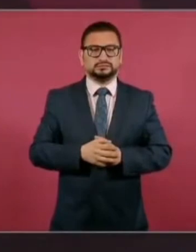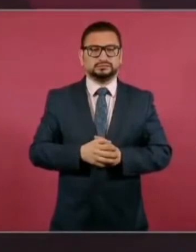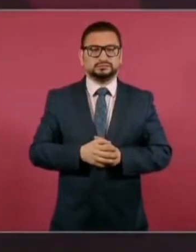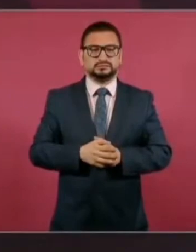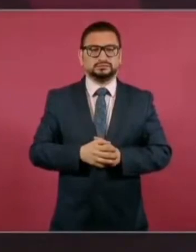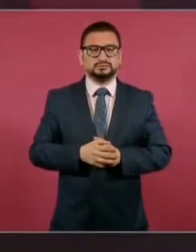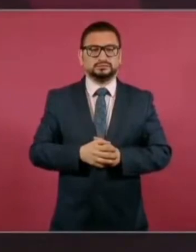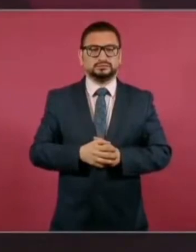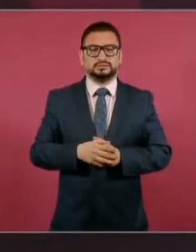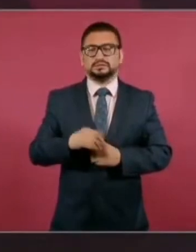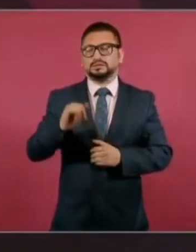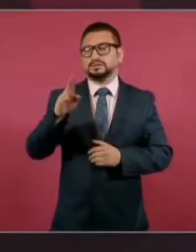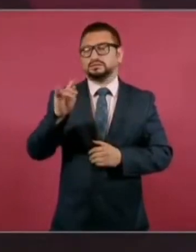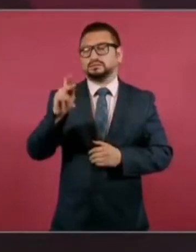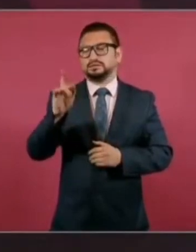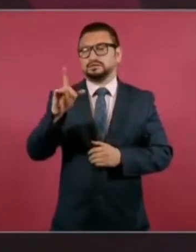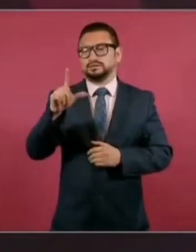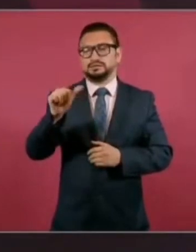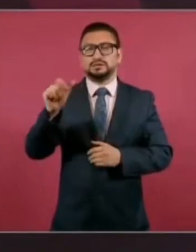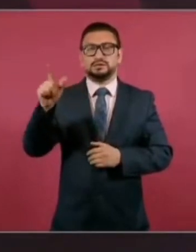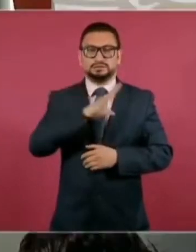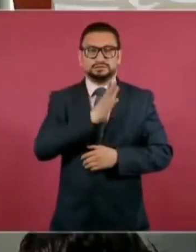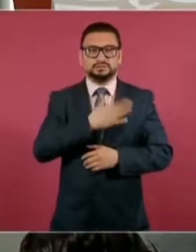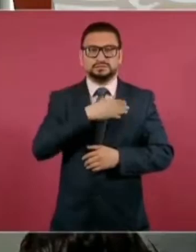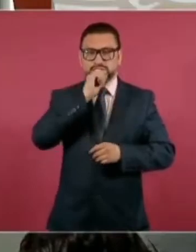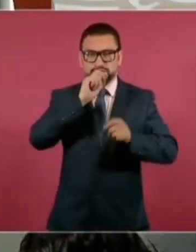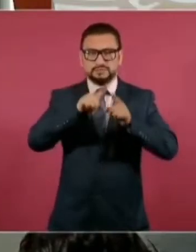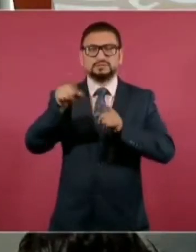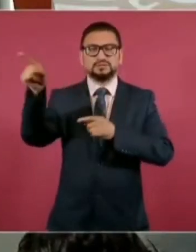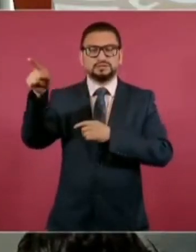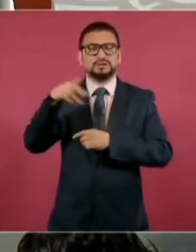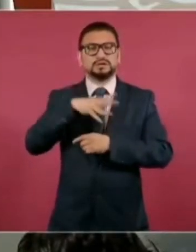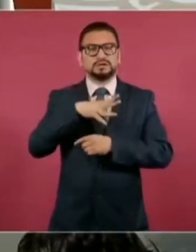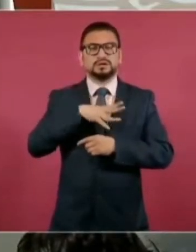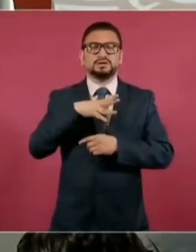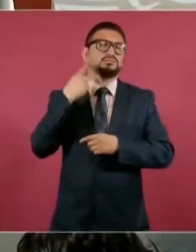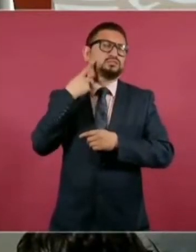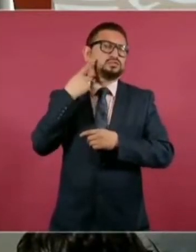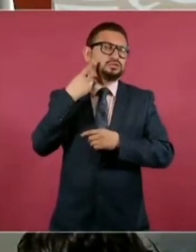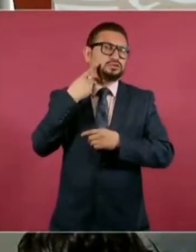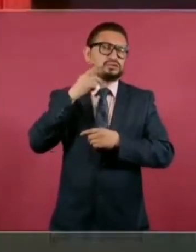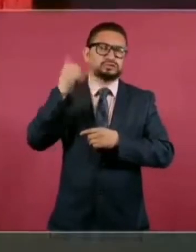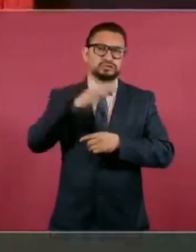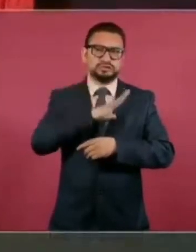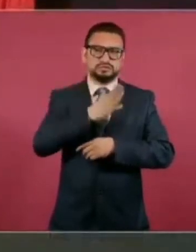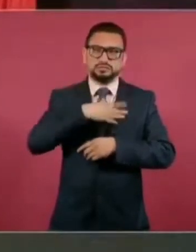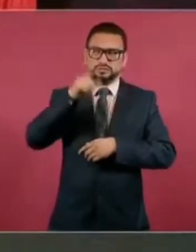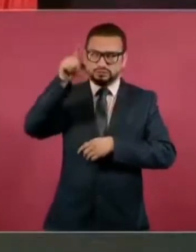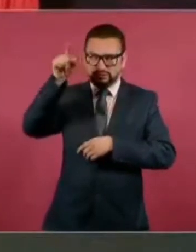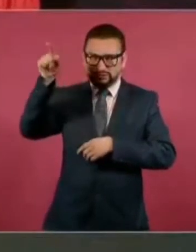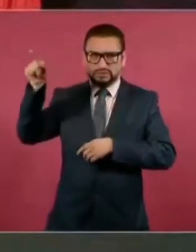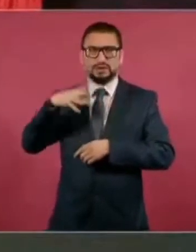Y Iberdrola de España tiene también a políticos españoles